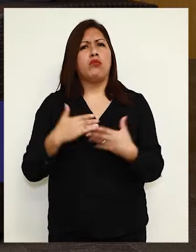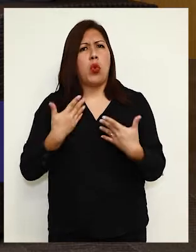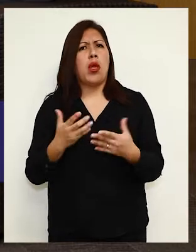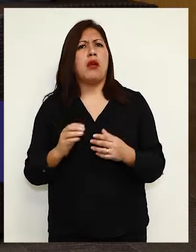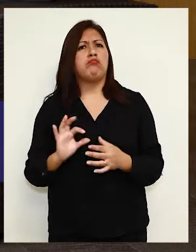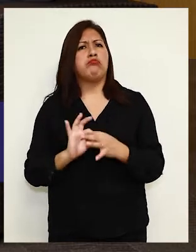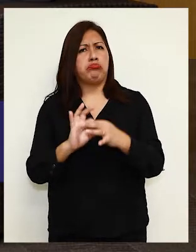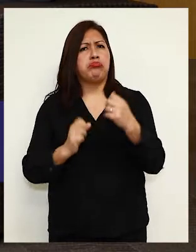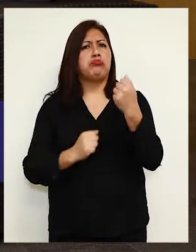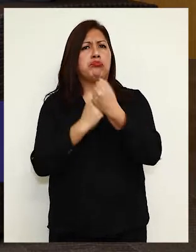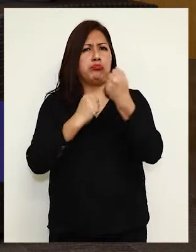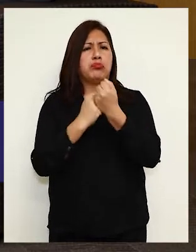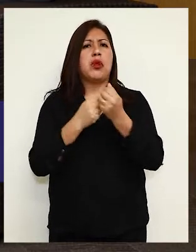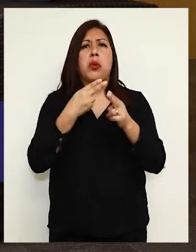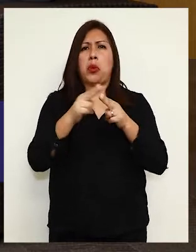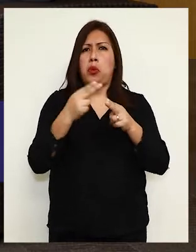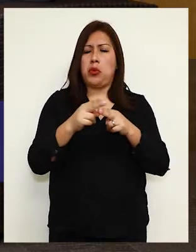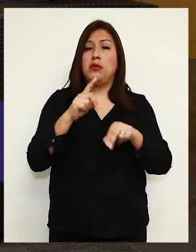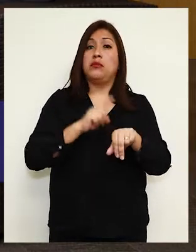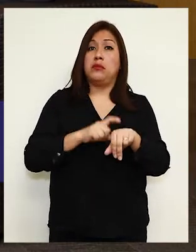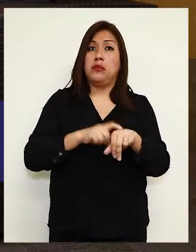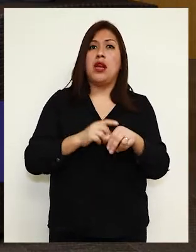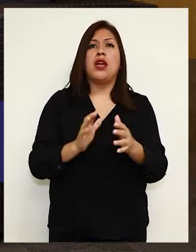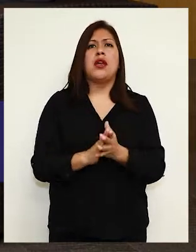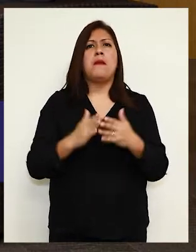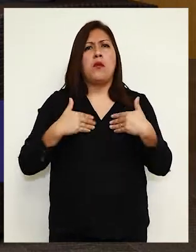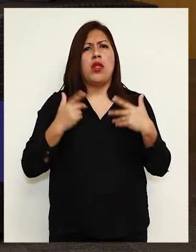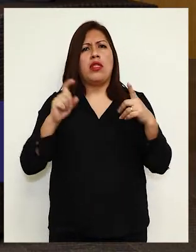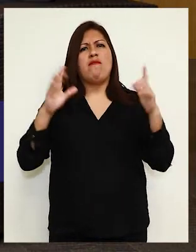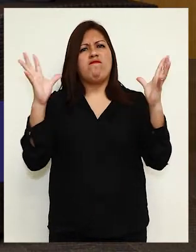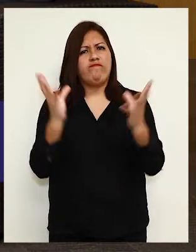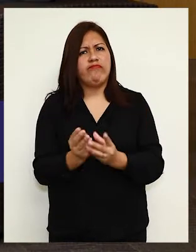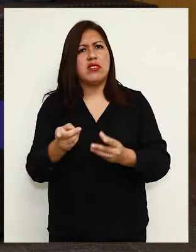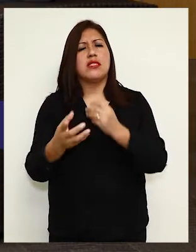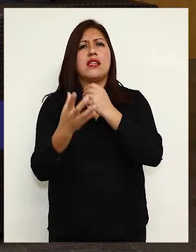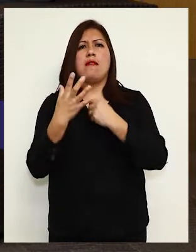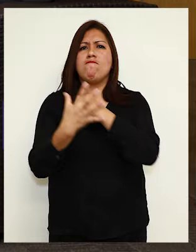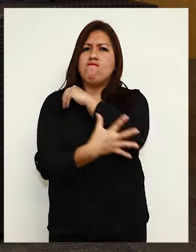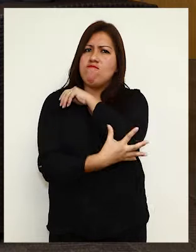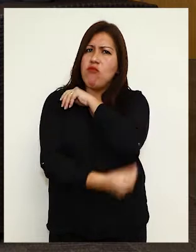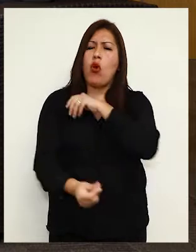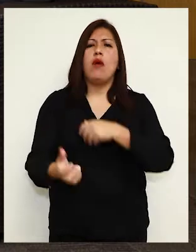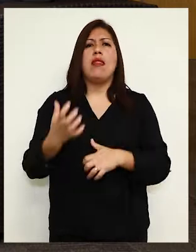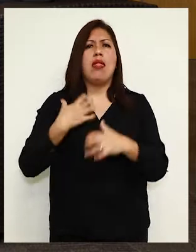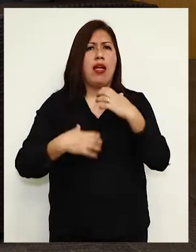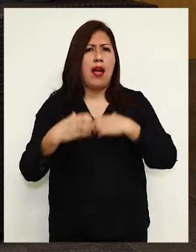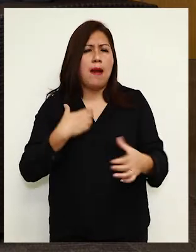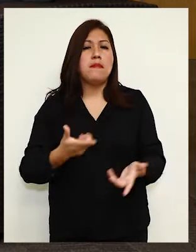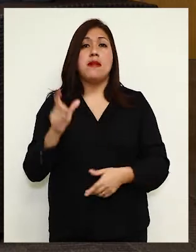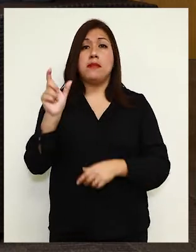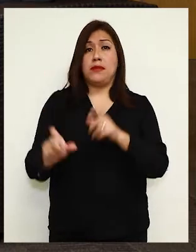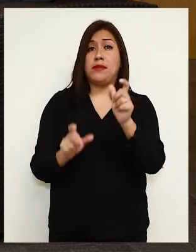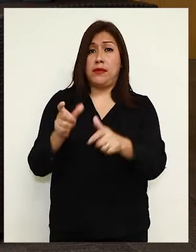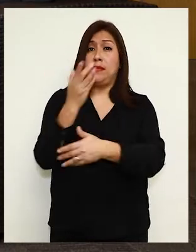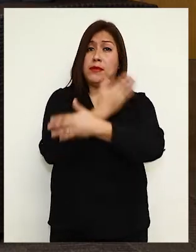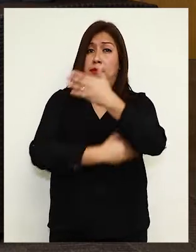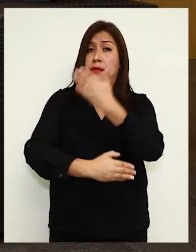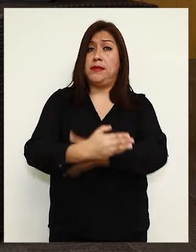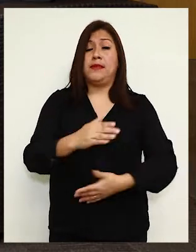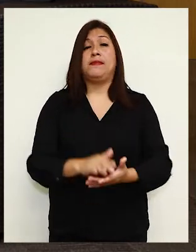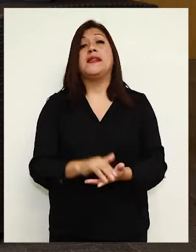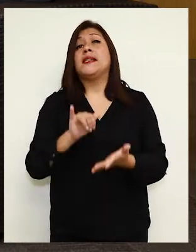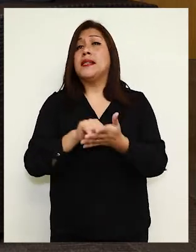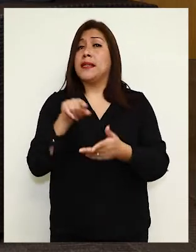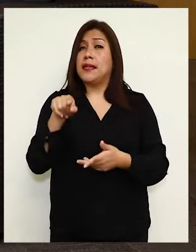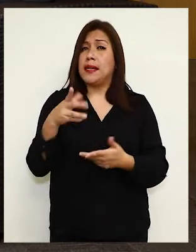corto plazo a poder paliar la situación de pobreza y de hambre de las personas con discapacidad.